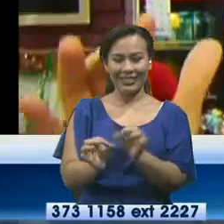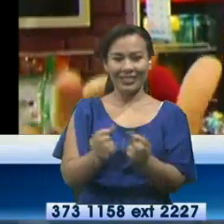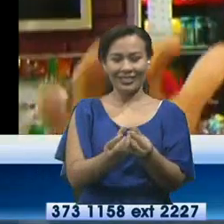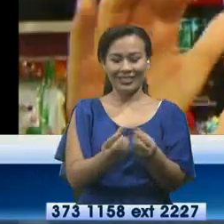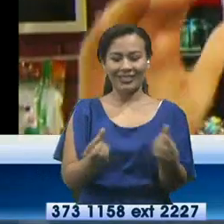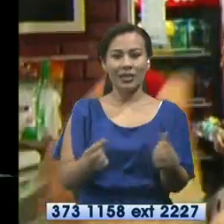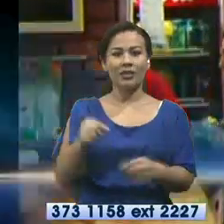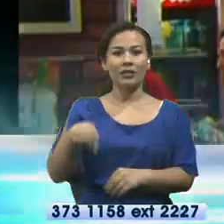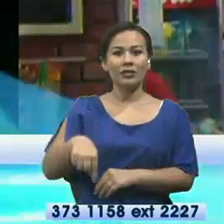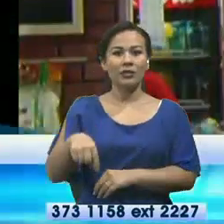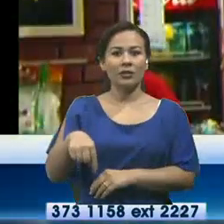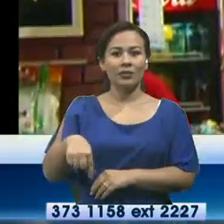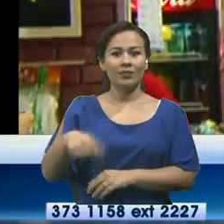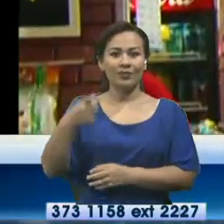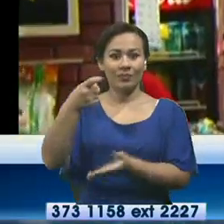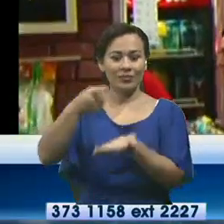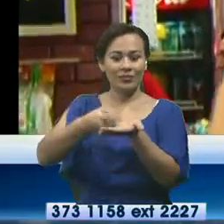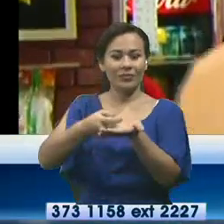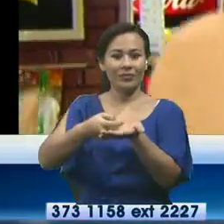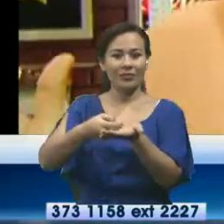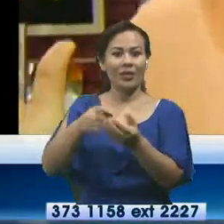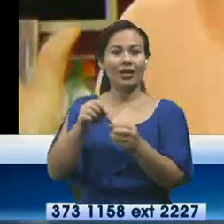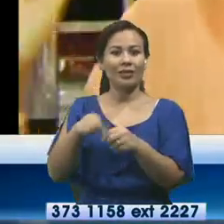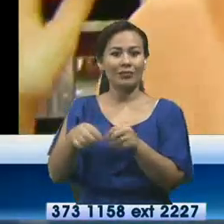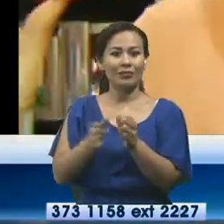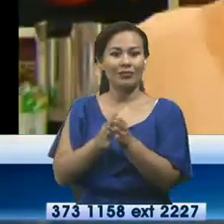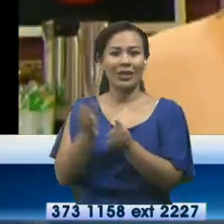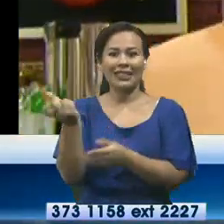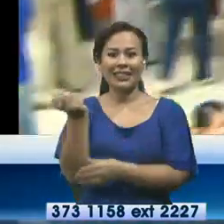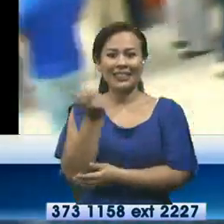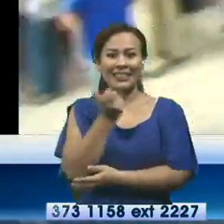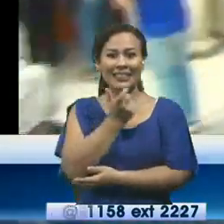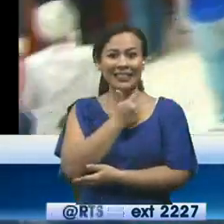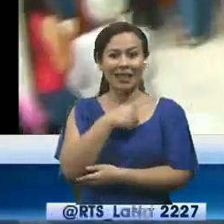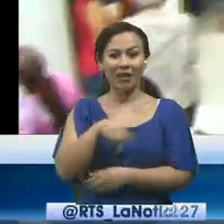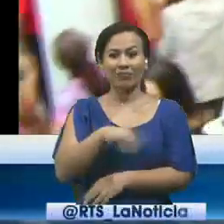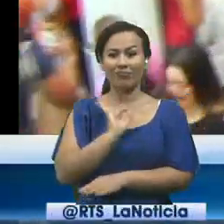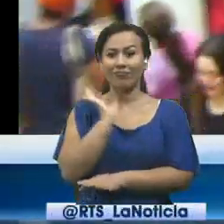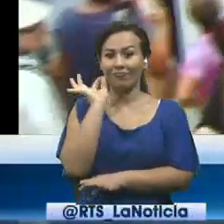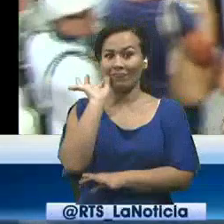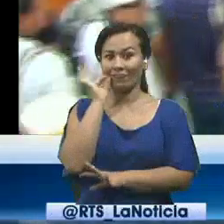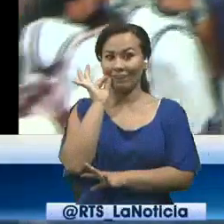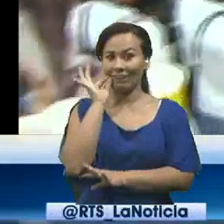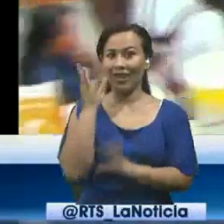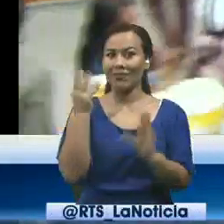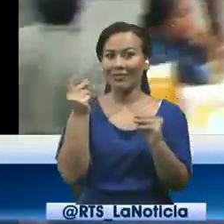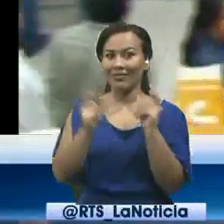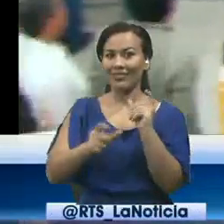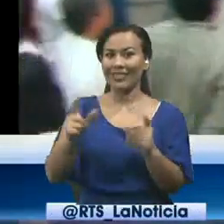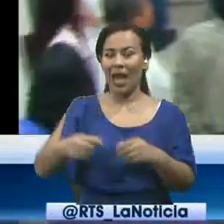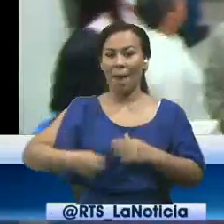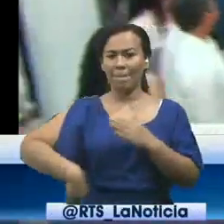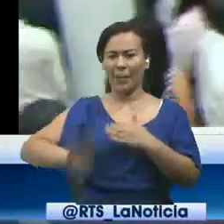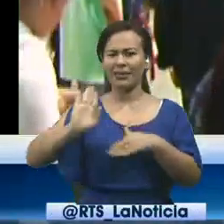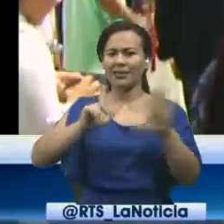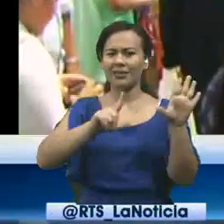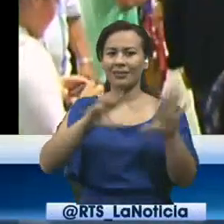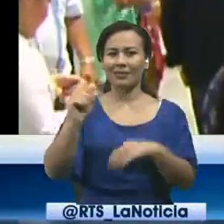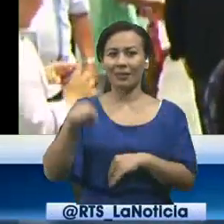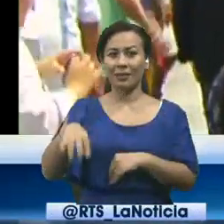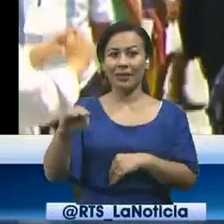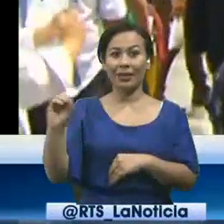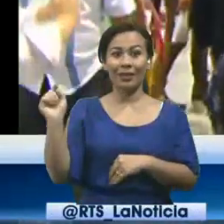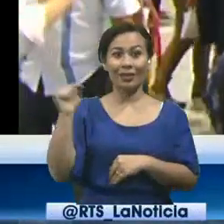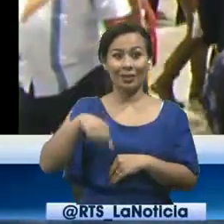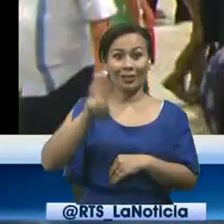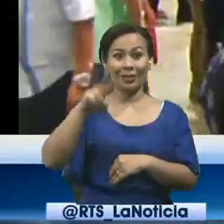Sango de camarón y choclo, que es el que más me gusta de aquí. El número de visitas se espera superen las 70.000 personas en este